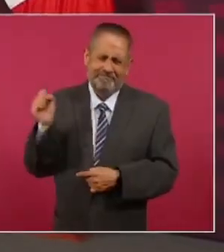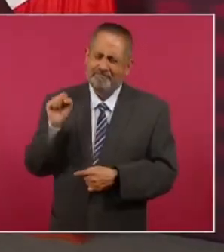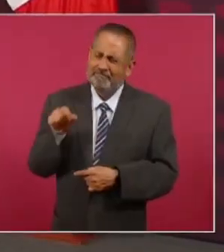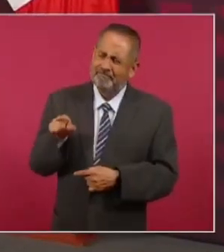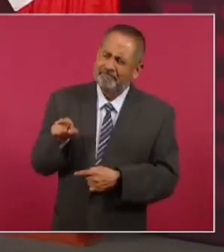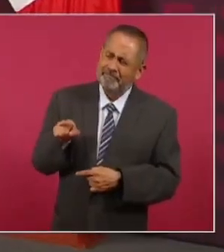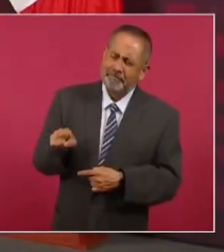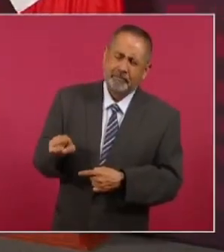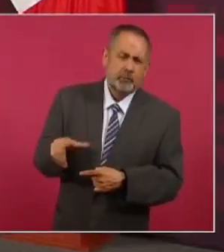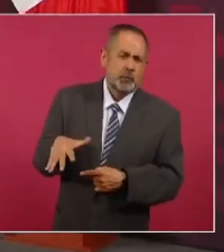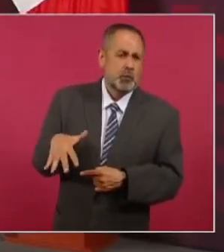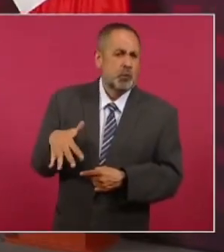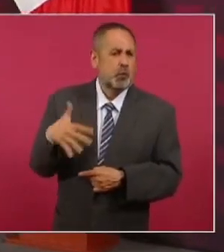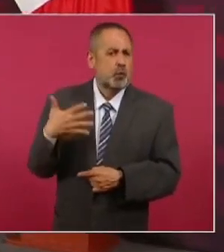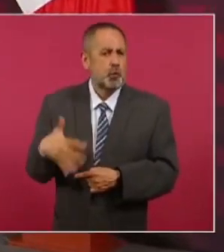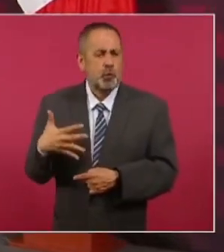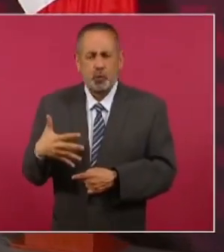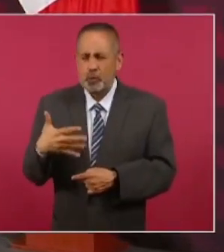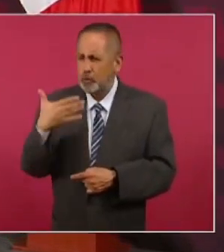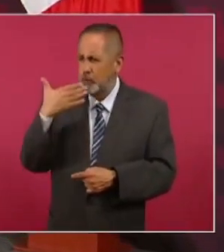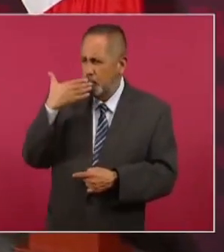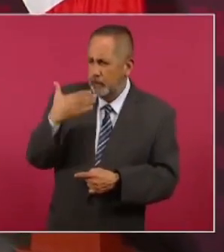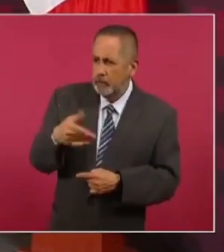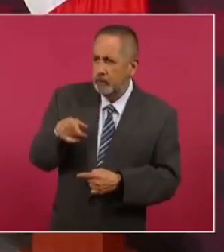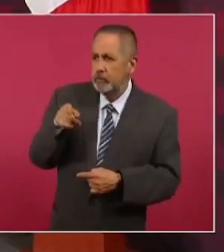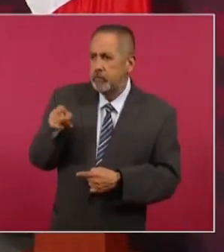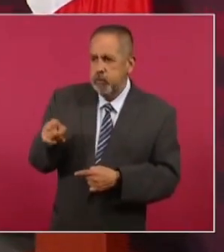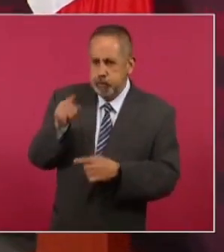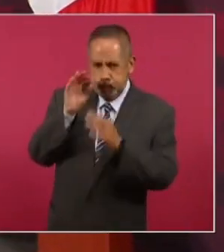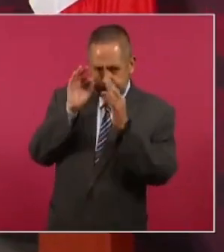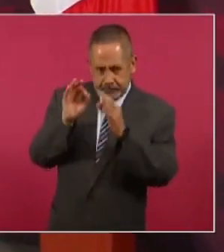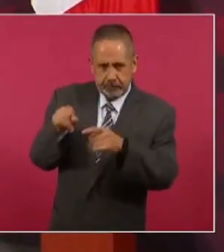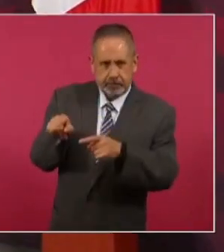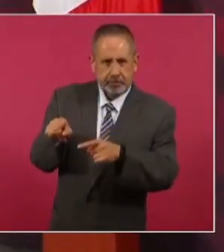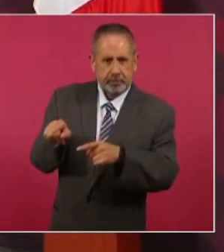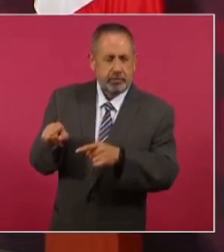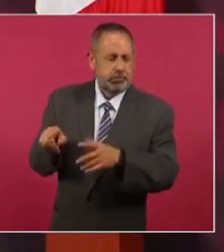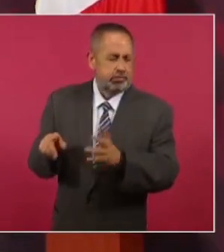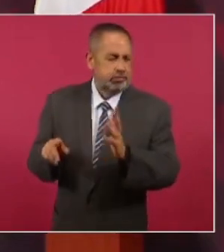bastante bien como